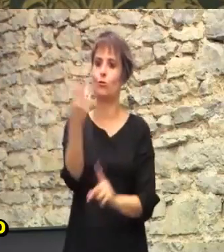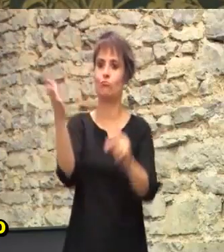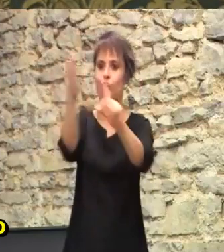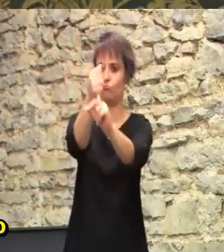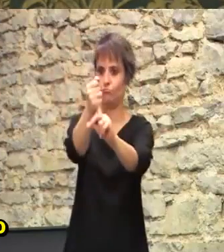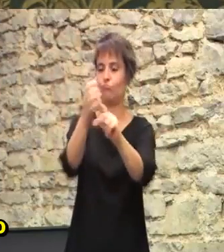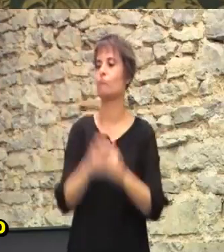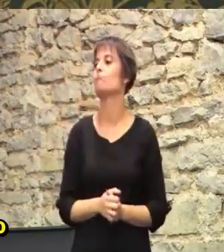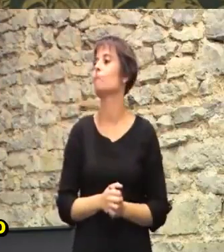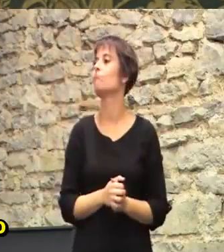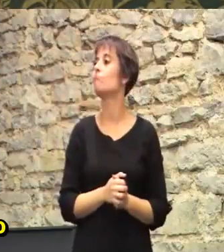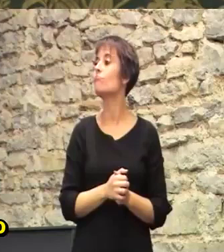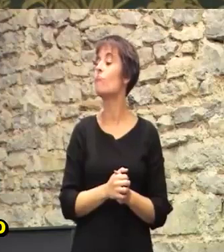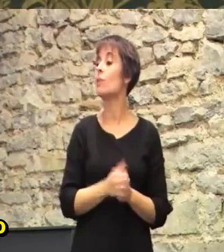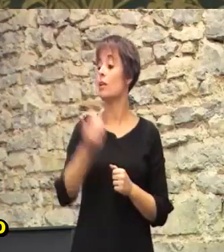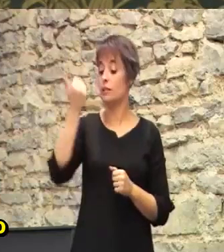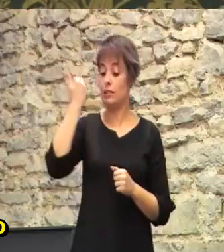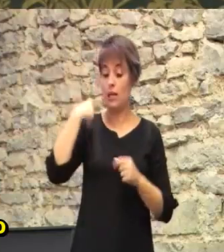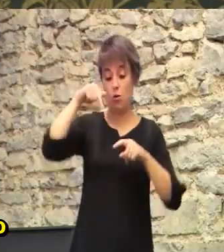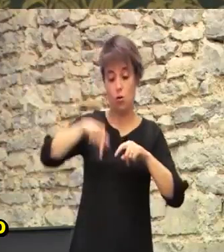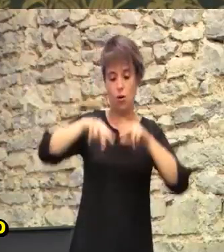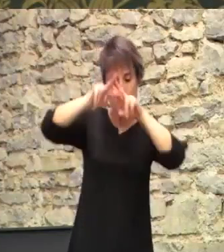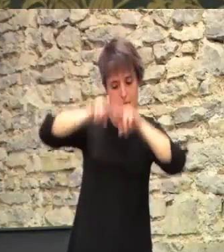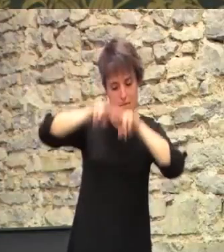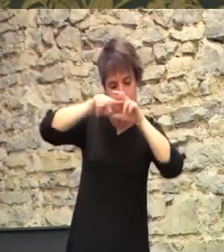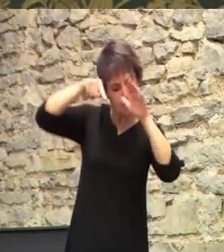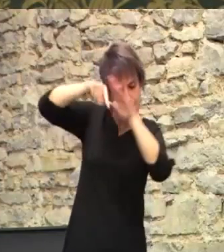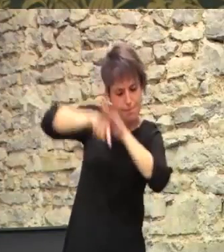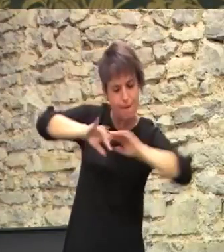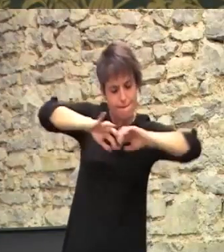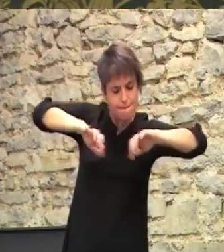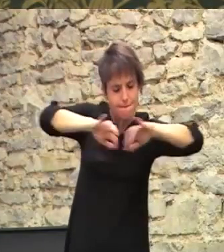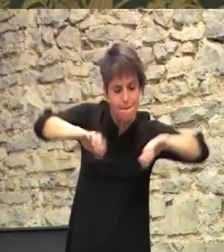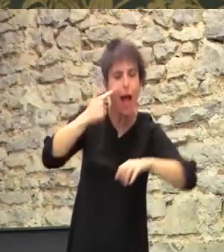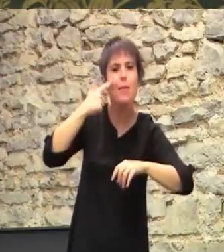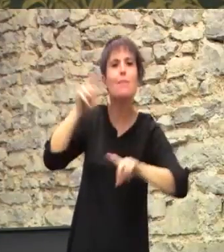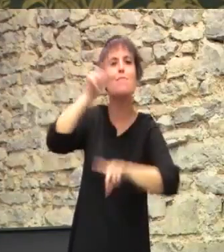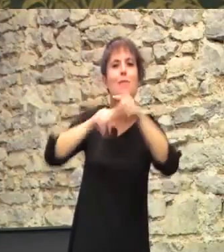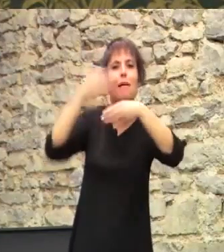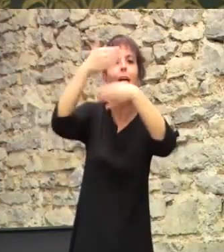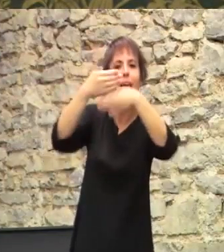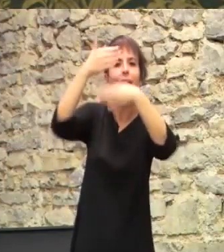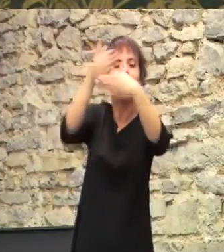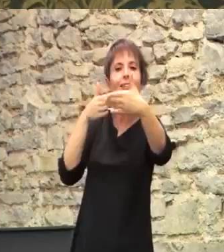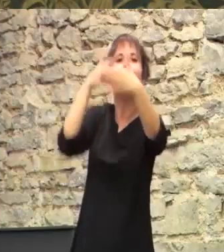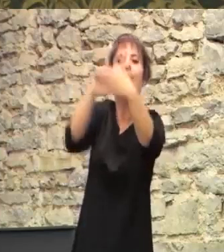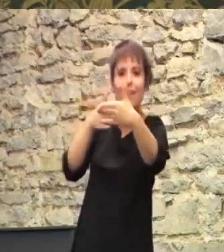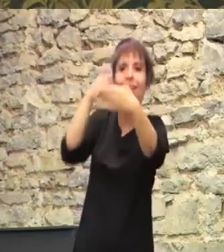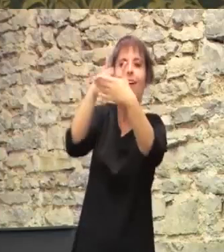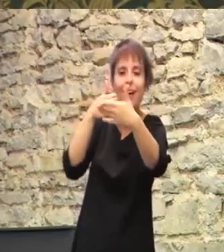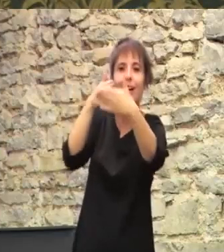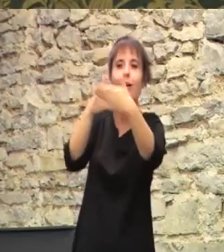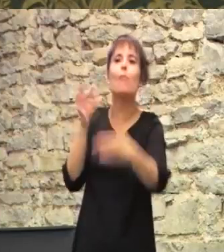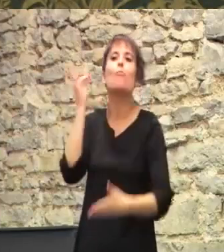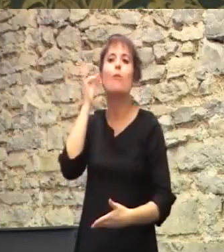pues bien para profundizar en todo ello y para intentar desentrañar todos aquellos obstáculos que nos impiden a las mujeres ser verdaderamente